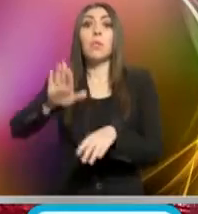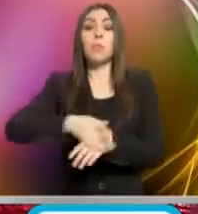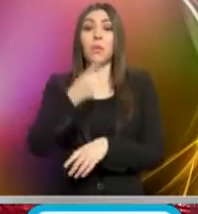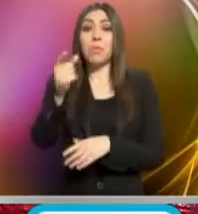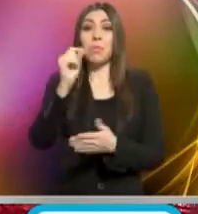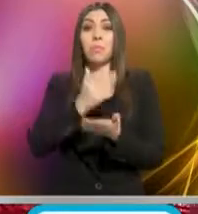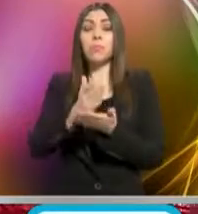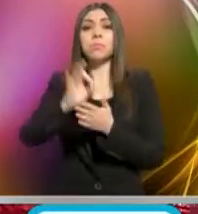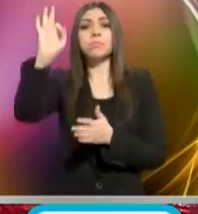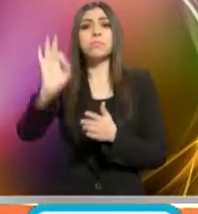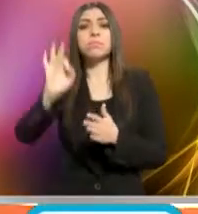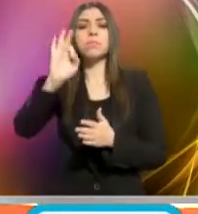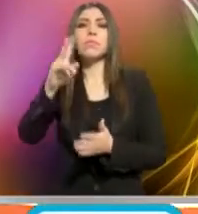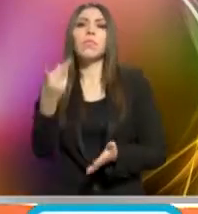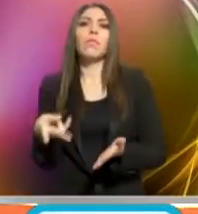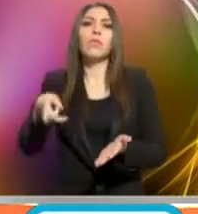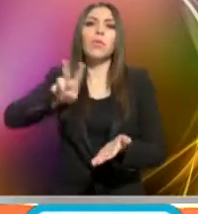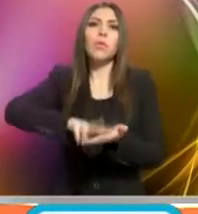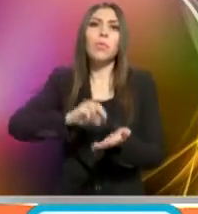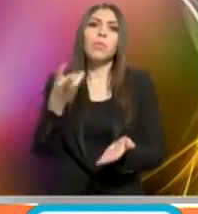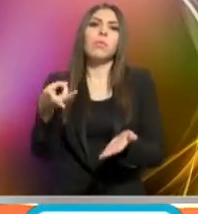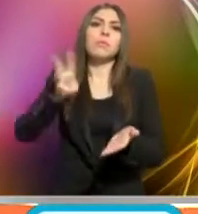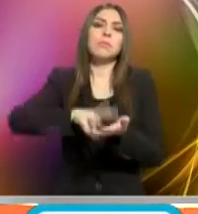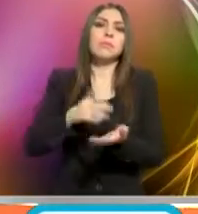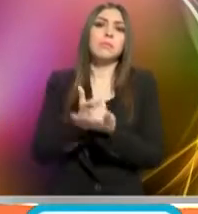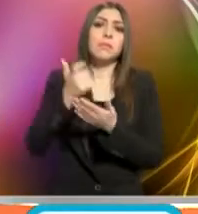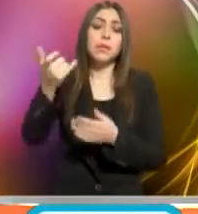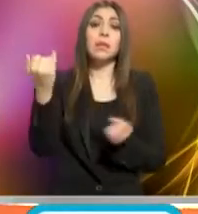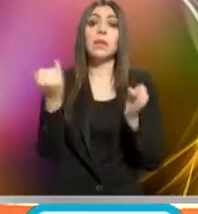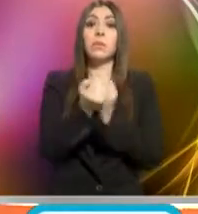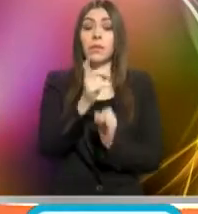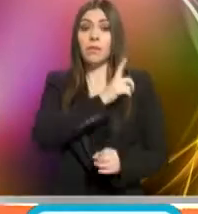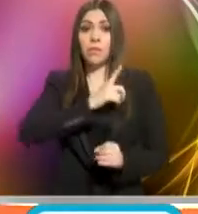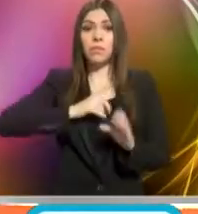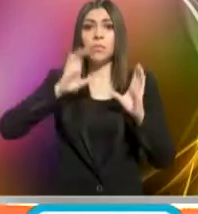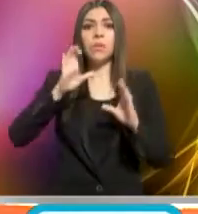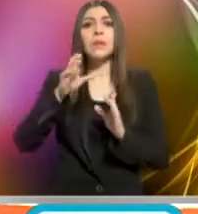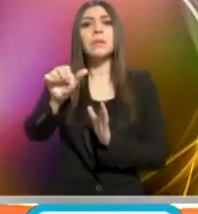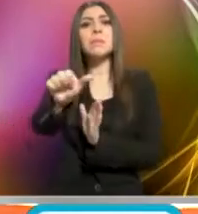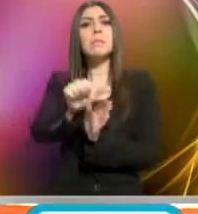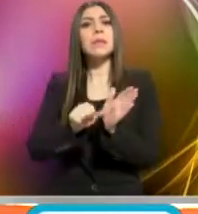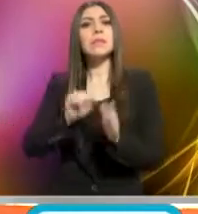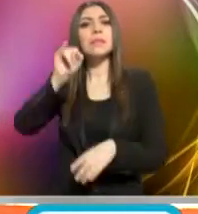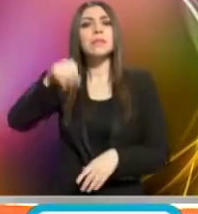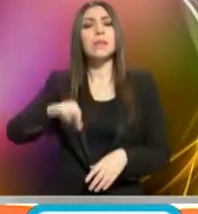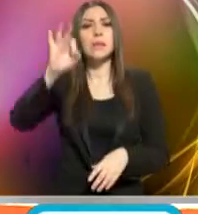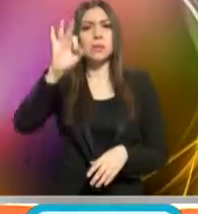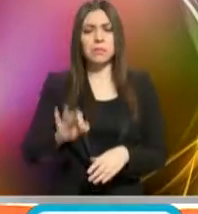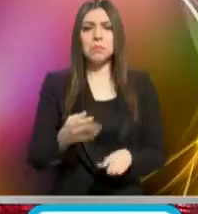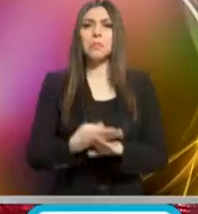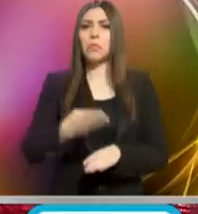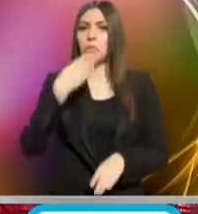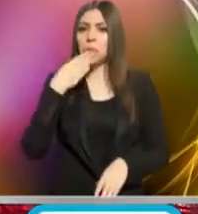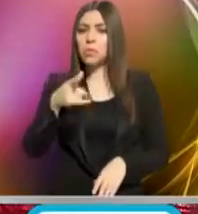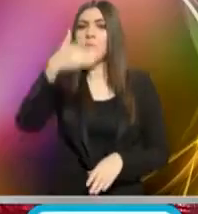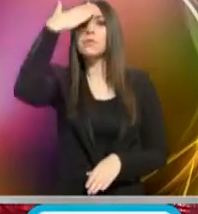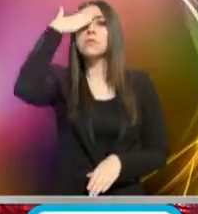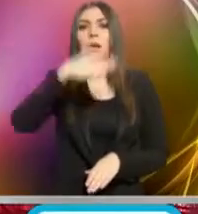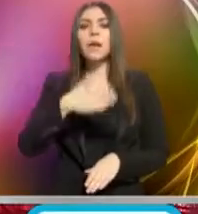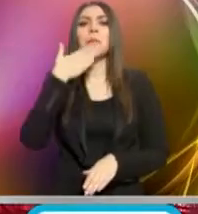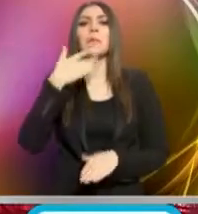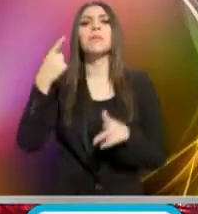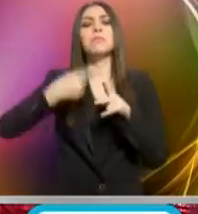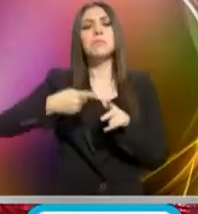Pagos mínimos, no. Y además también meses sin intereses. Cuidado con los meses sin intereses. Están muy bien si sabes y es programado y lo